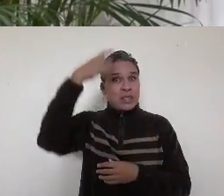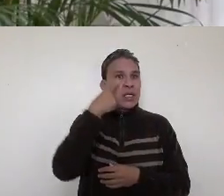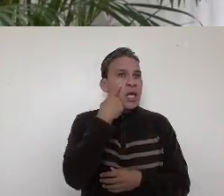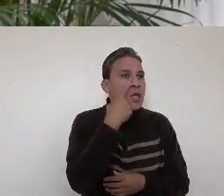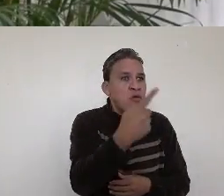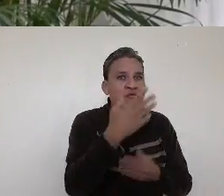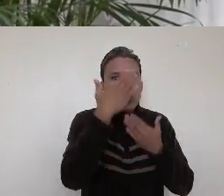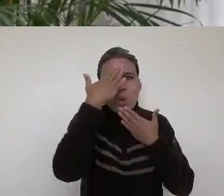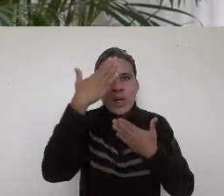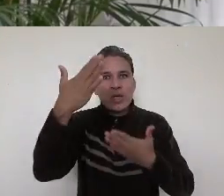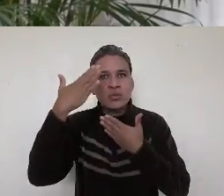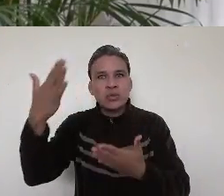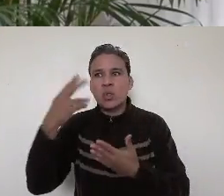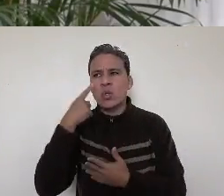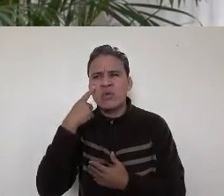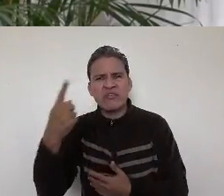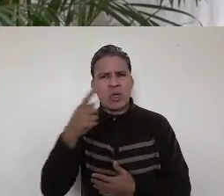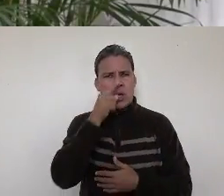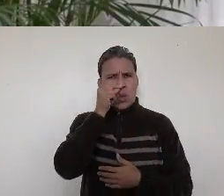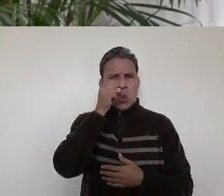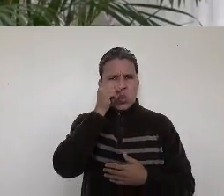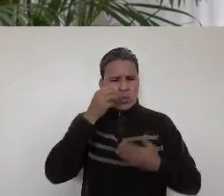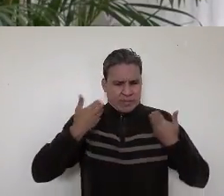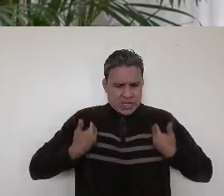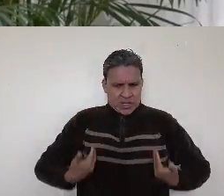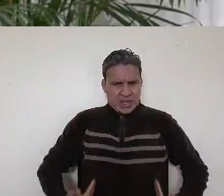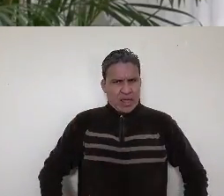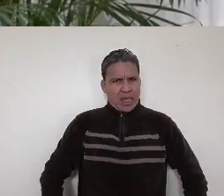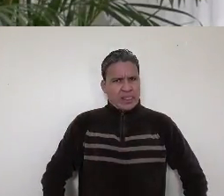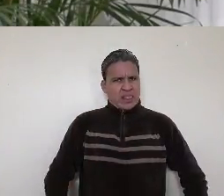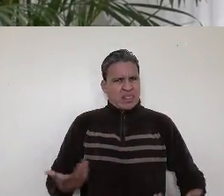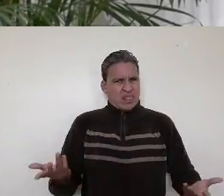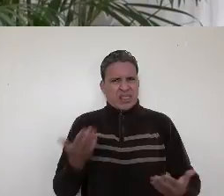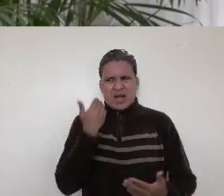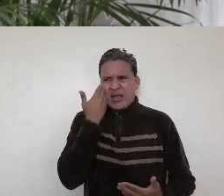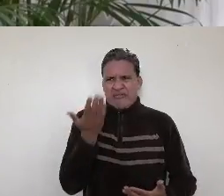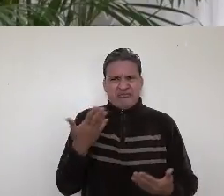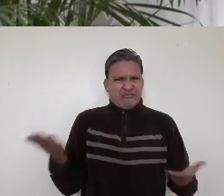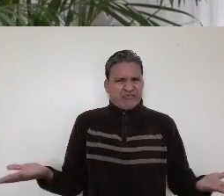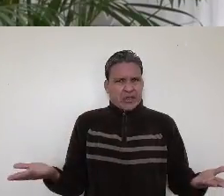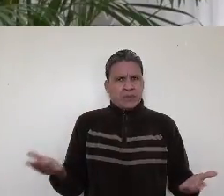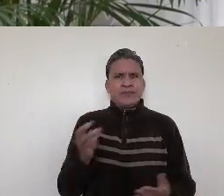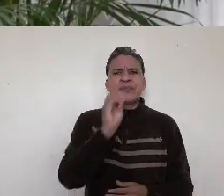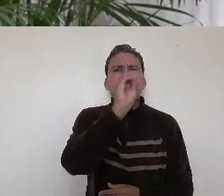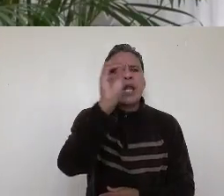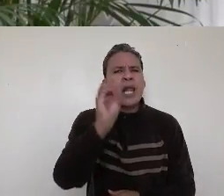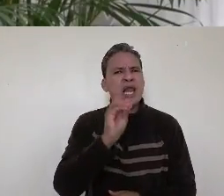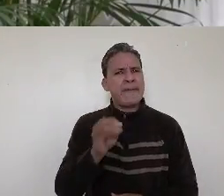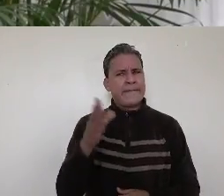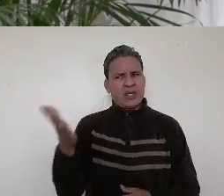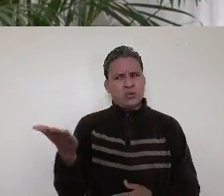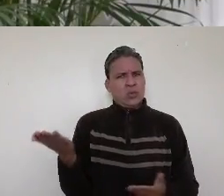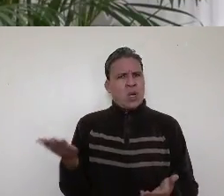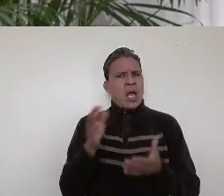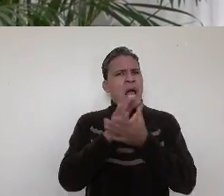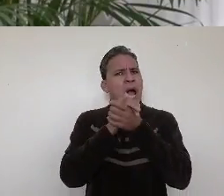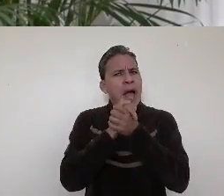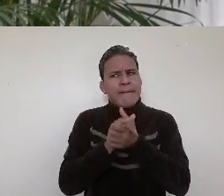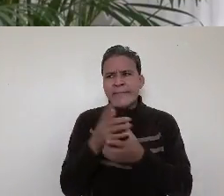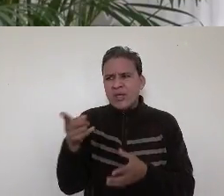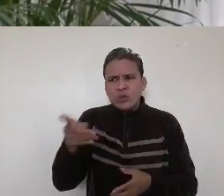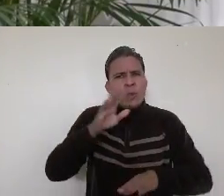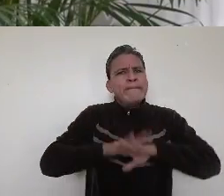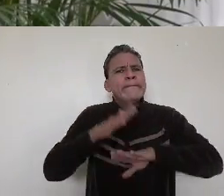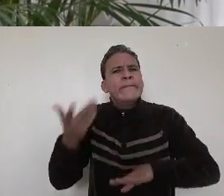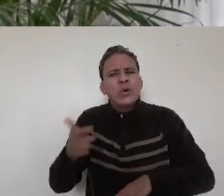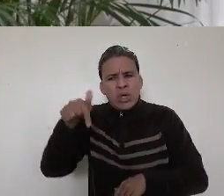hombre que no iba vestido con traje de fiesta y le preguntó: Amigo, ¿cómo has entrado aquí sin traje de